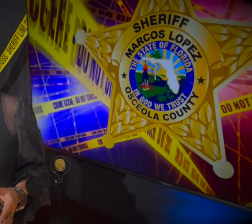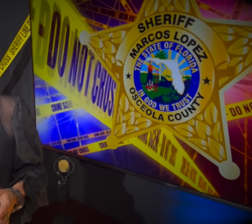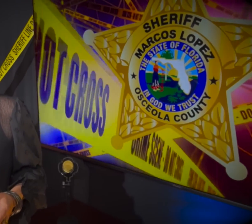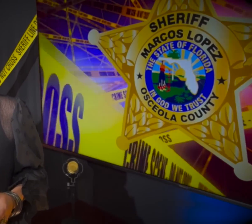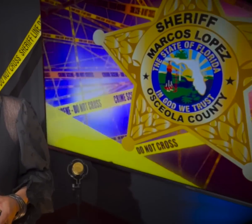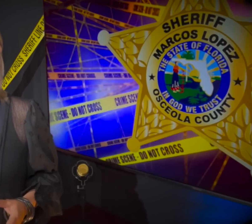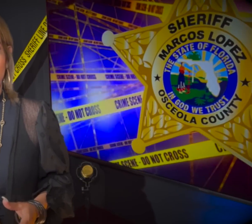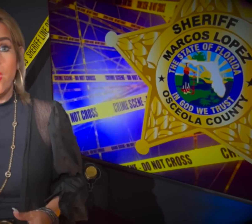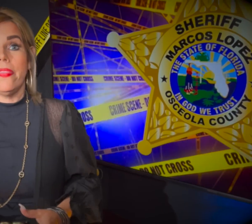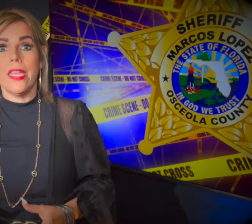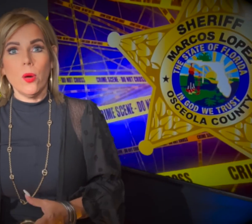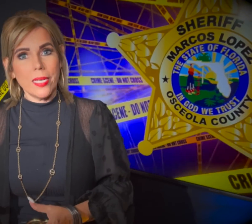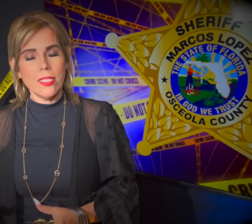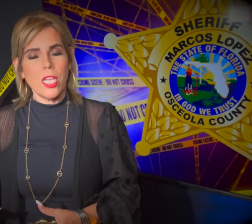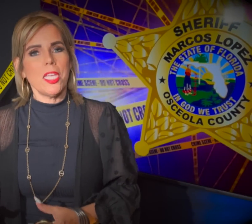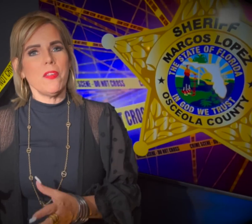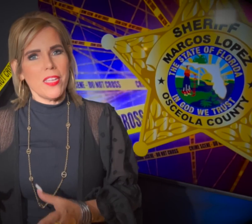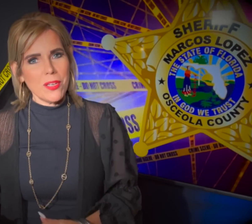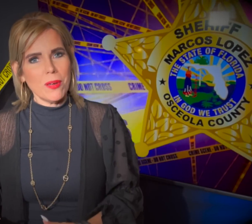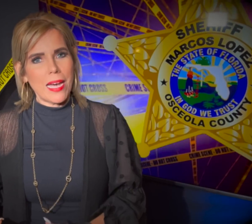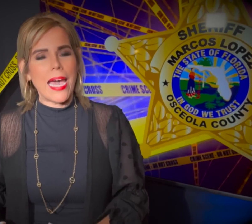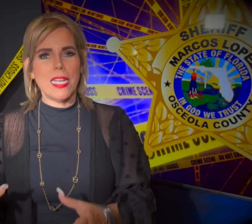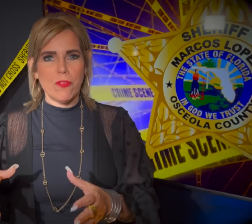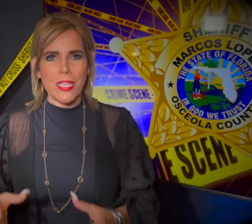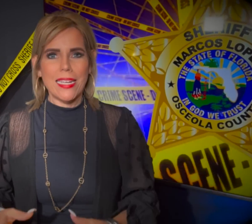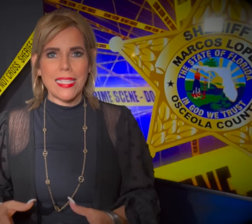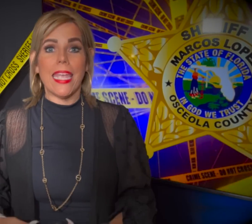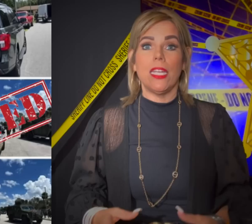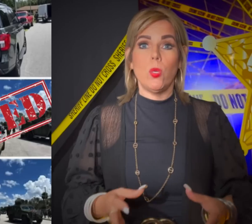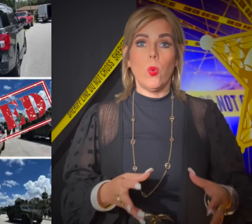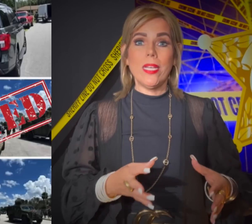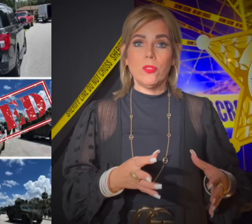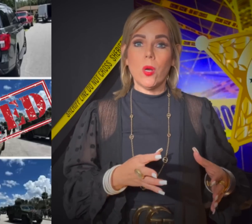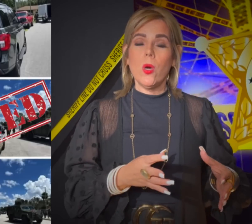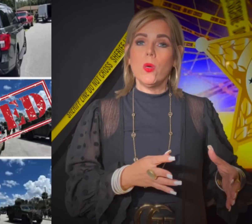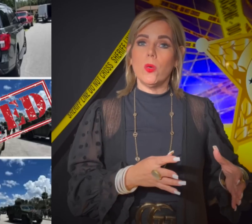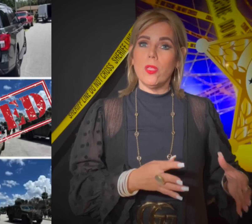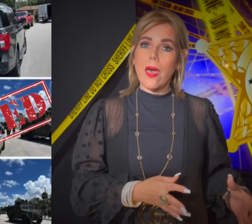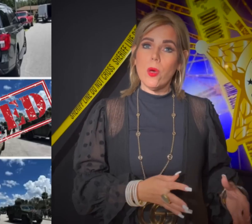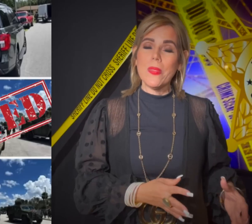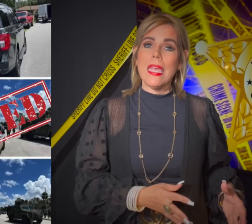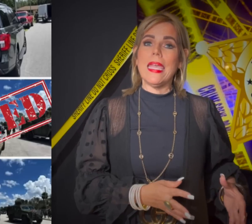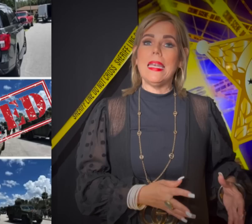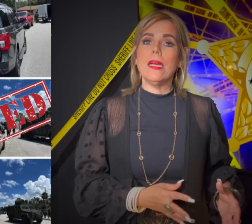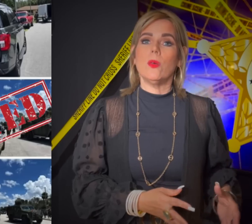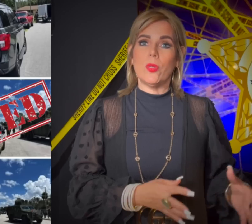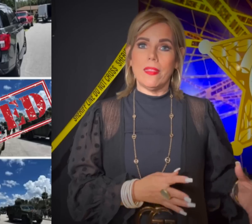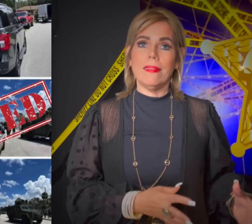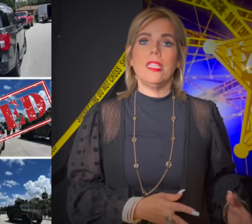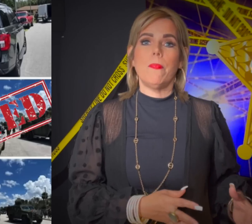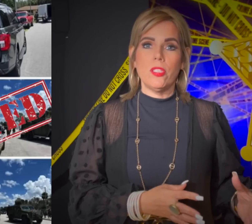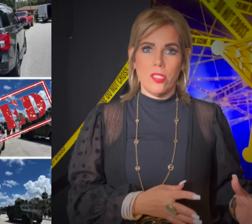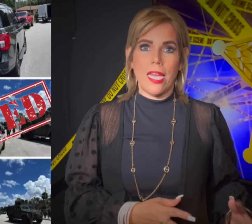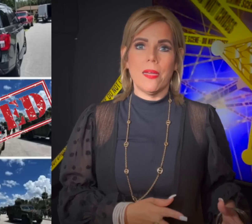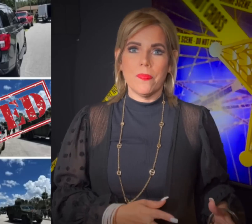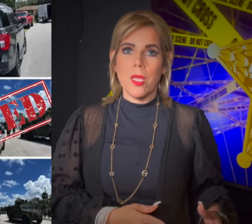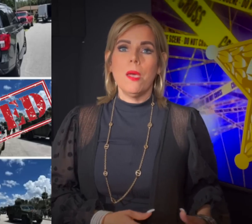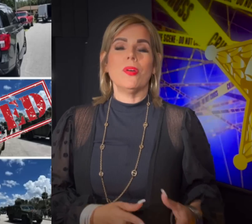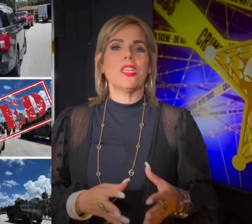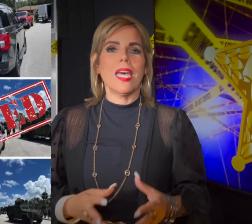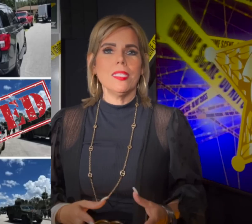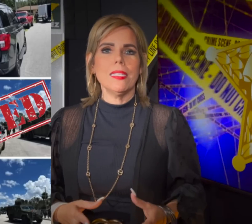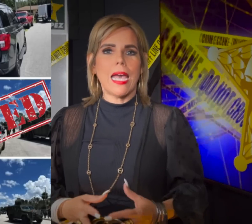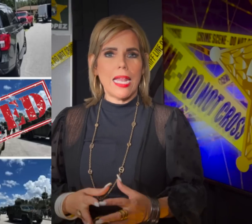delitos en el condado de Orange y vino a refugiarse en nuestro condado en la comunidad de Poinciana.